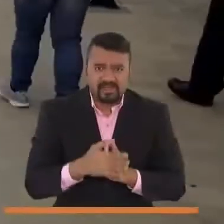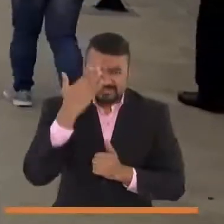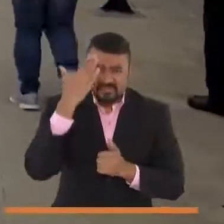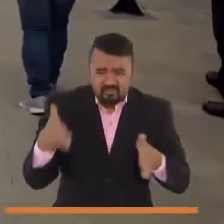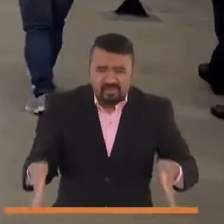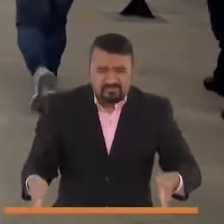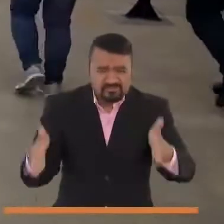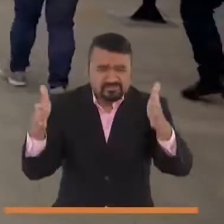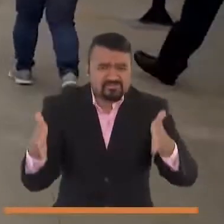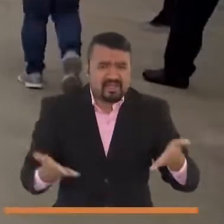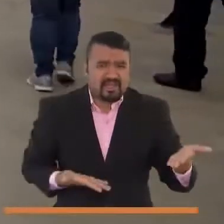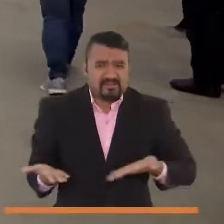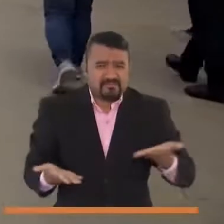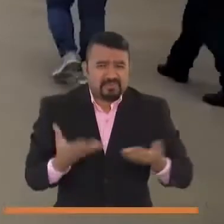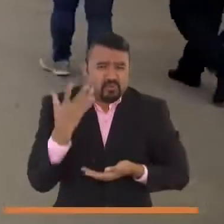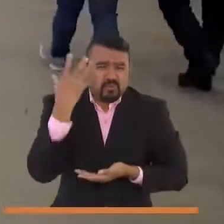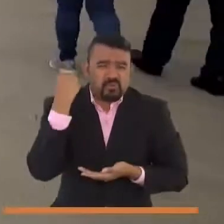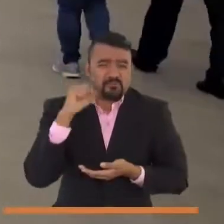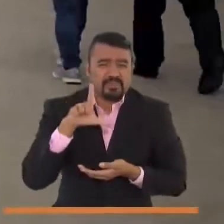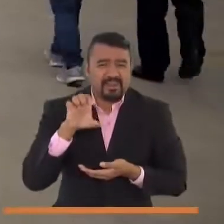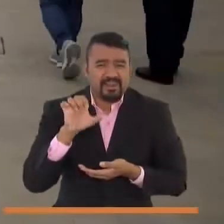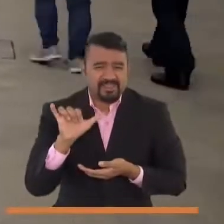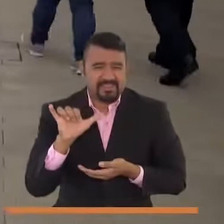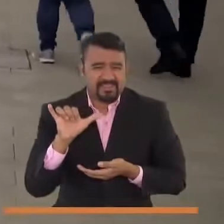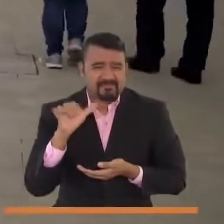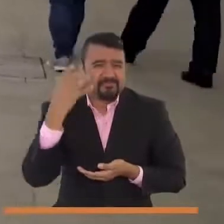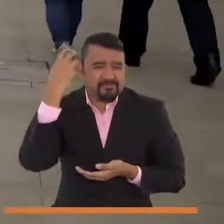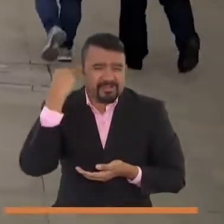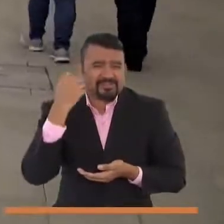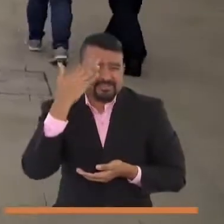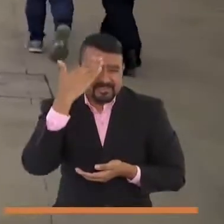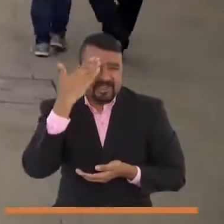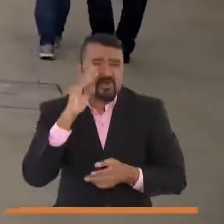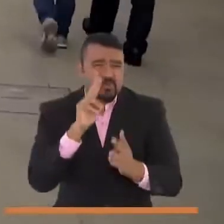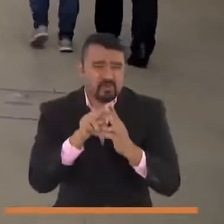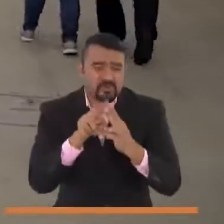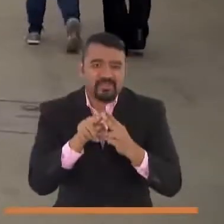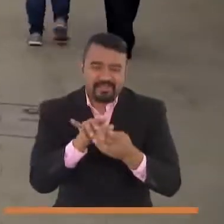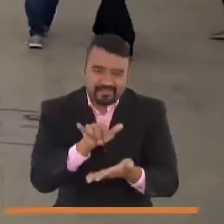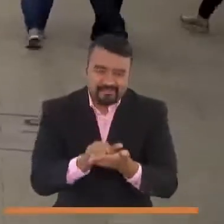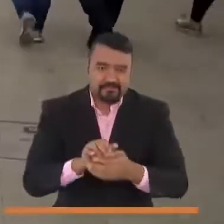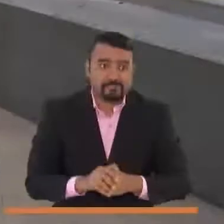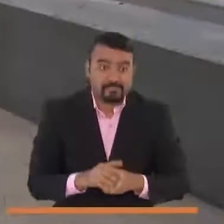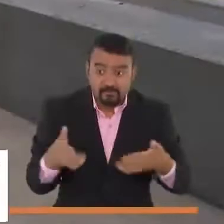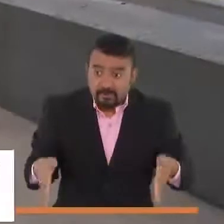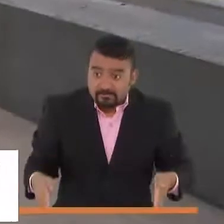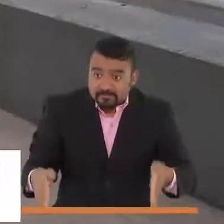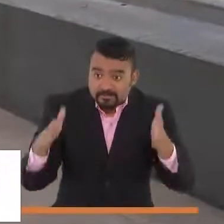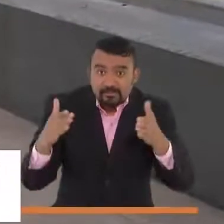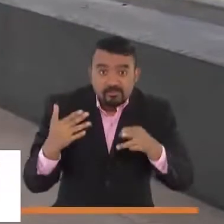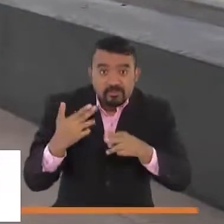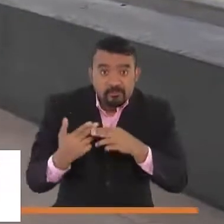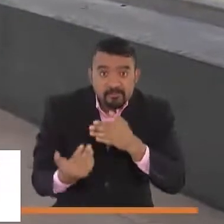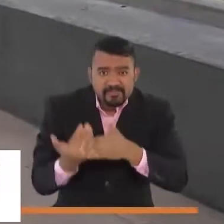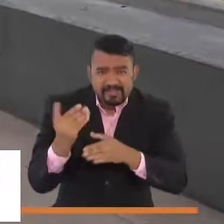pasaje de ley, todos lo conocen. Esos temas que parecen tan sencillos de nombrar una obra pública, no